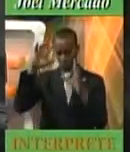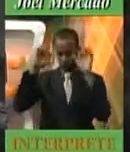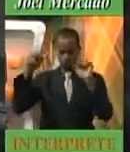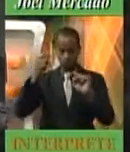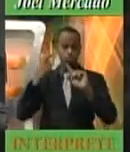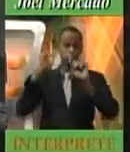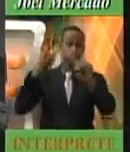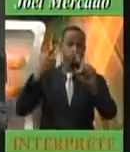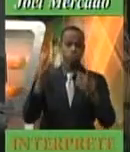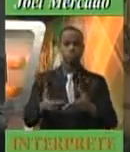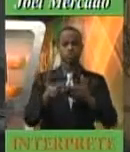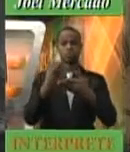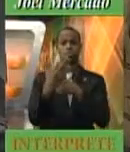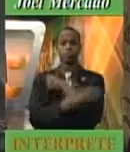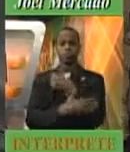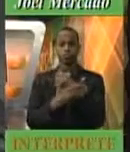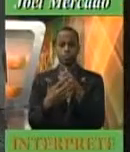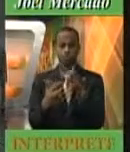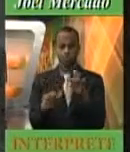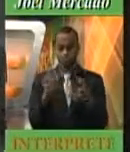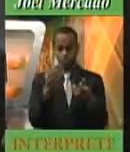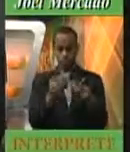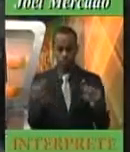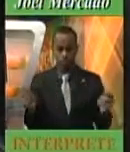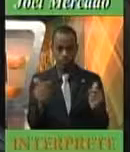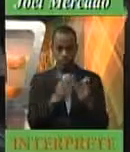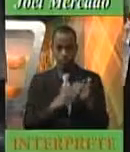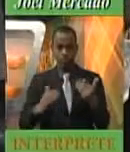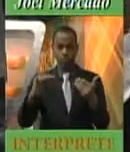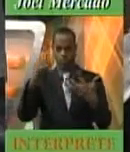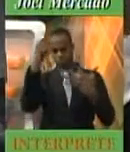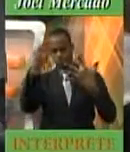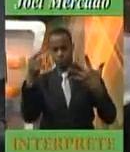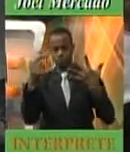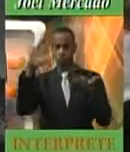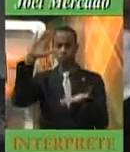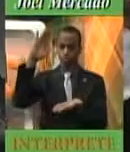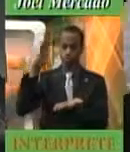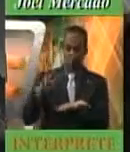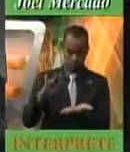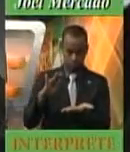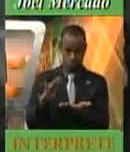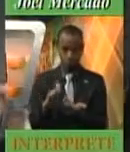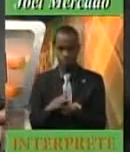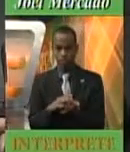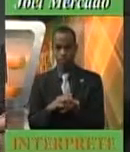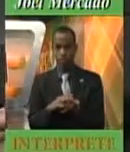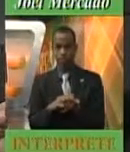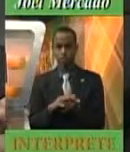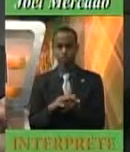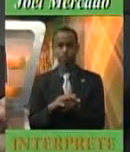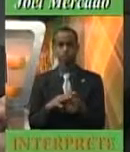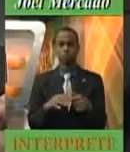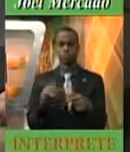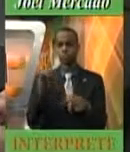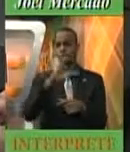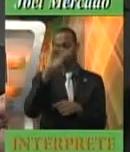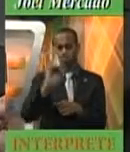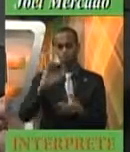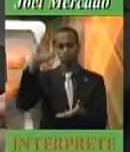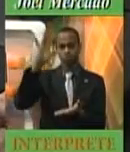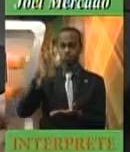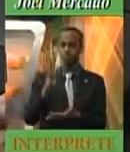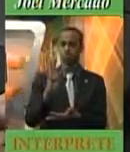la República al país. Resuelto el tema en términos estadísticos, ¿verdad? Va a estar latente de ahí un porcentaje